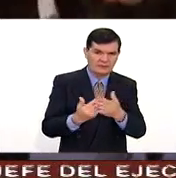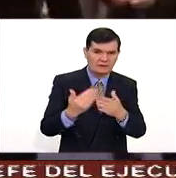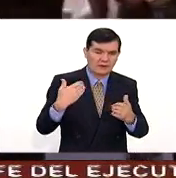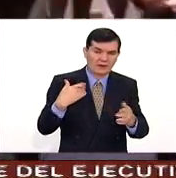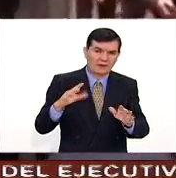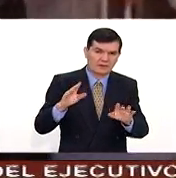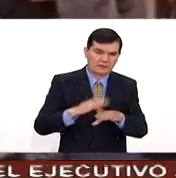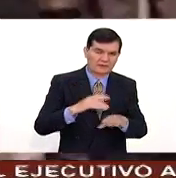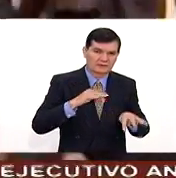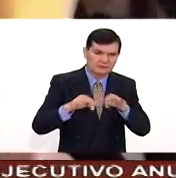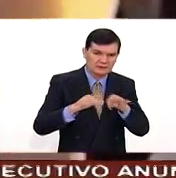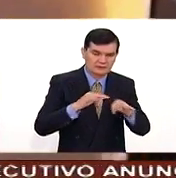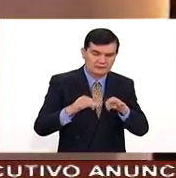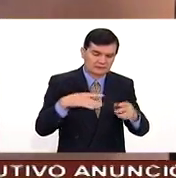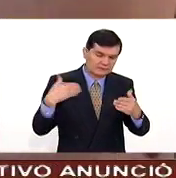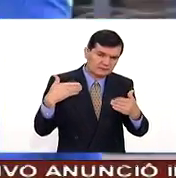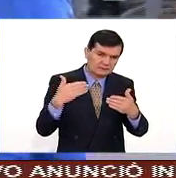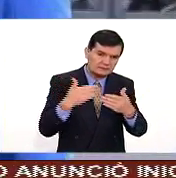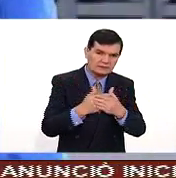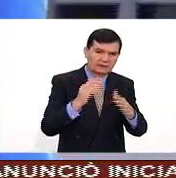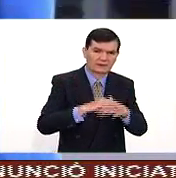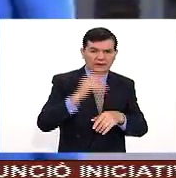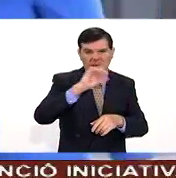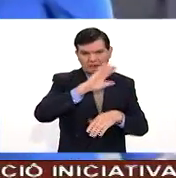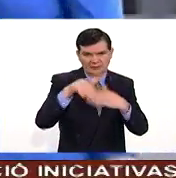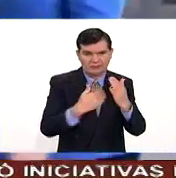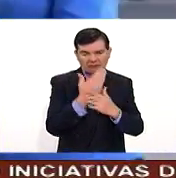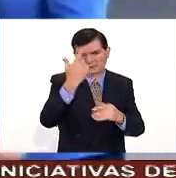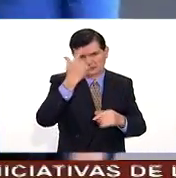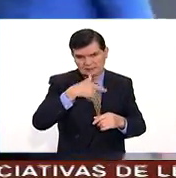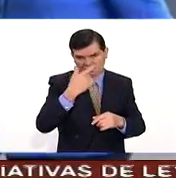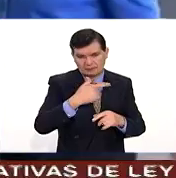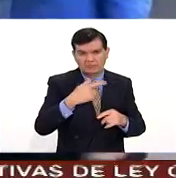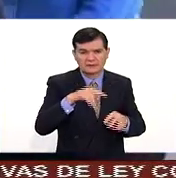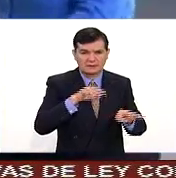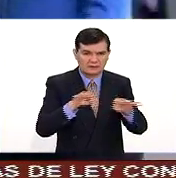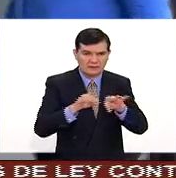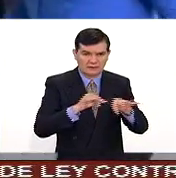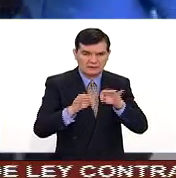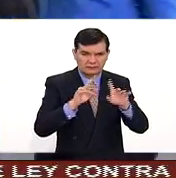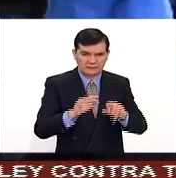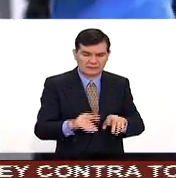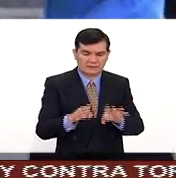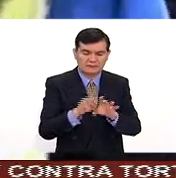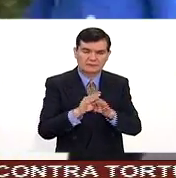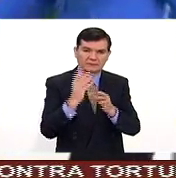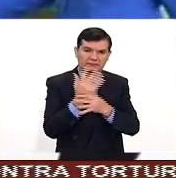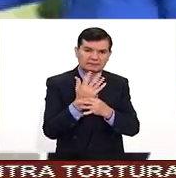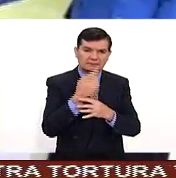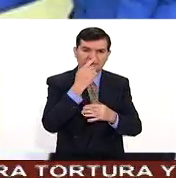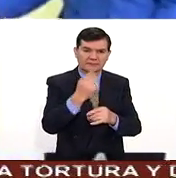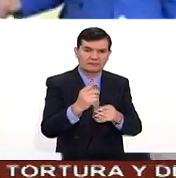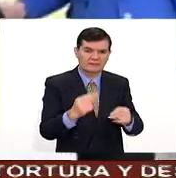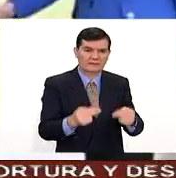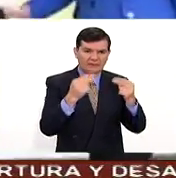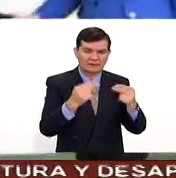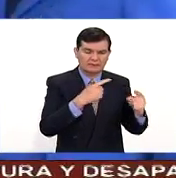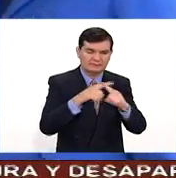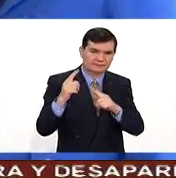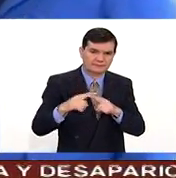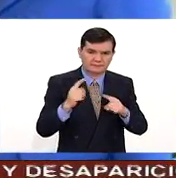maratónicos, de hecho las delegaciones han trabajado prácticamente toda la noche, pero hay, podríamos decir, como dicen en los divorcios,